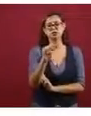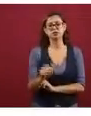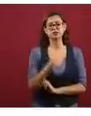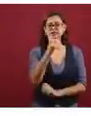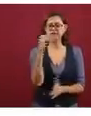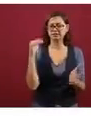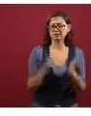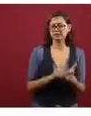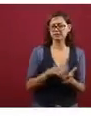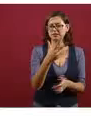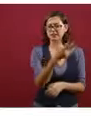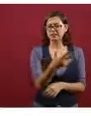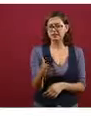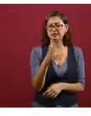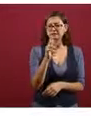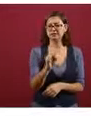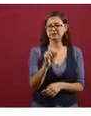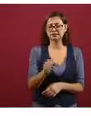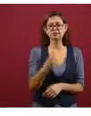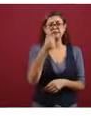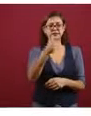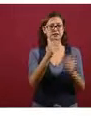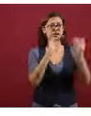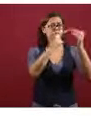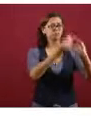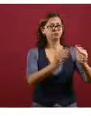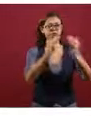186.526 viviendas afectadas,